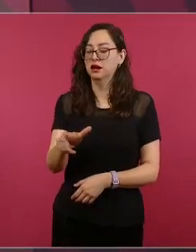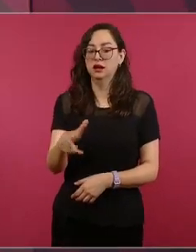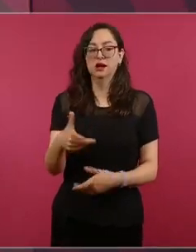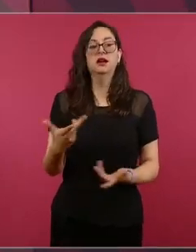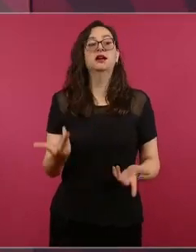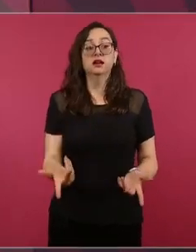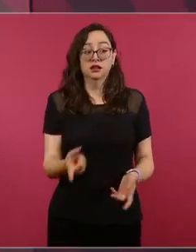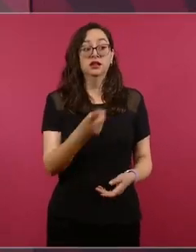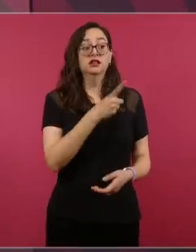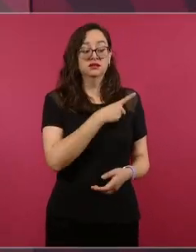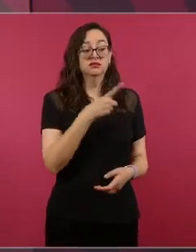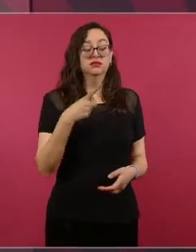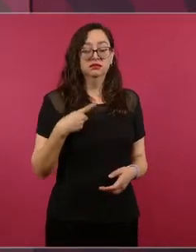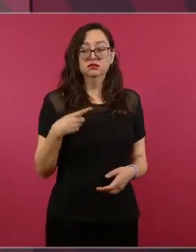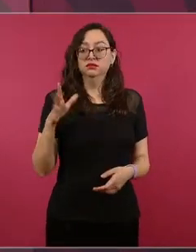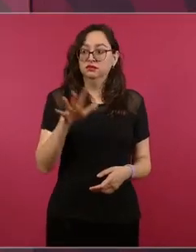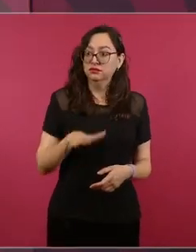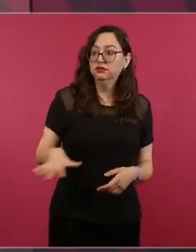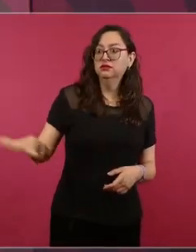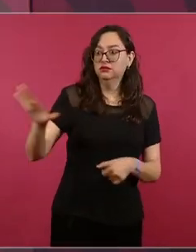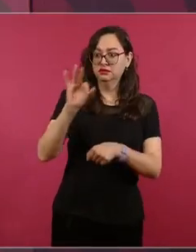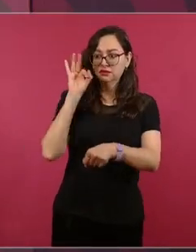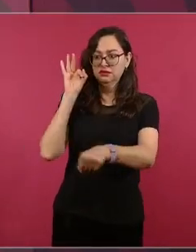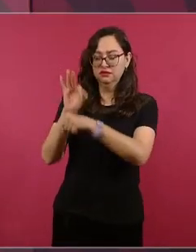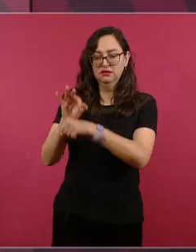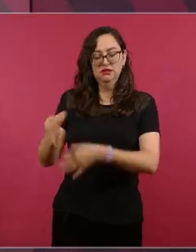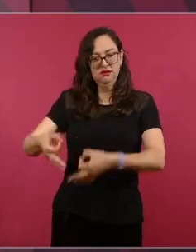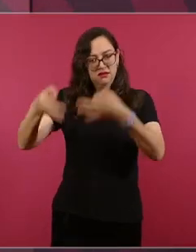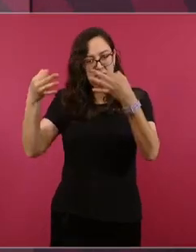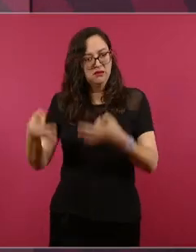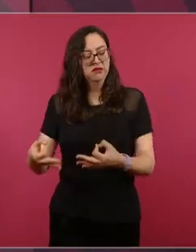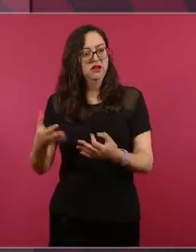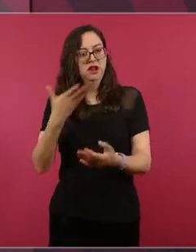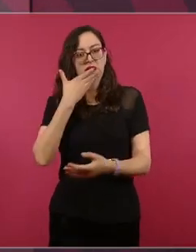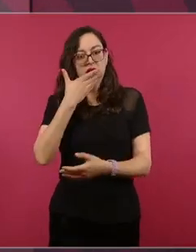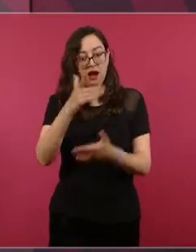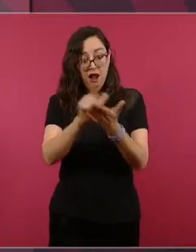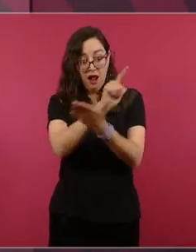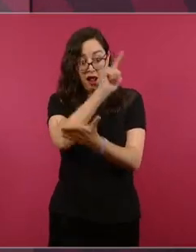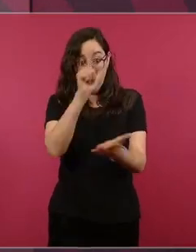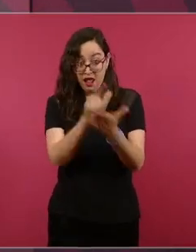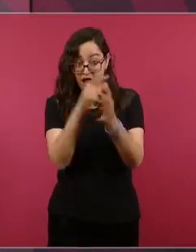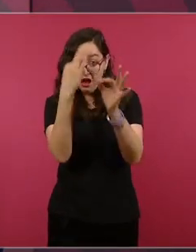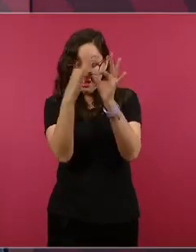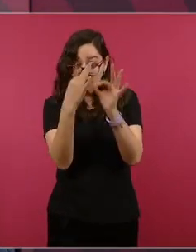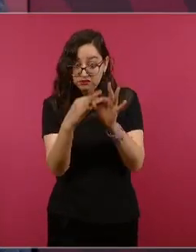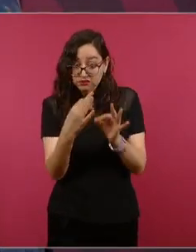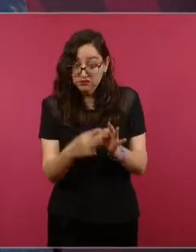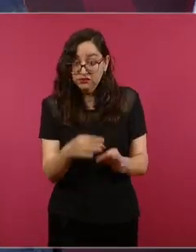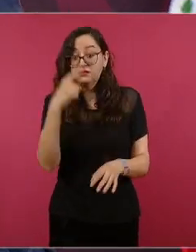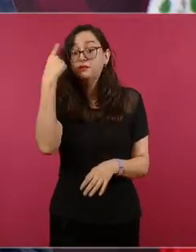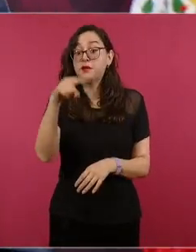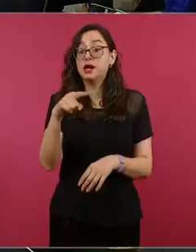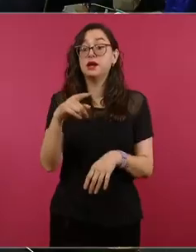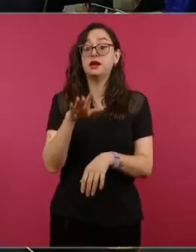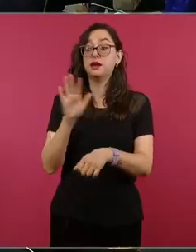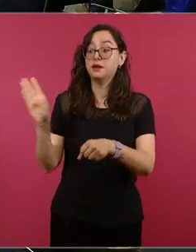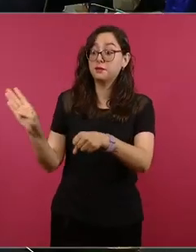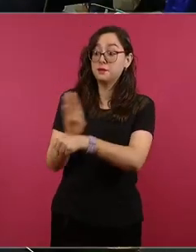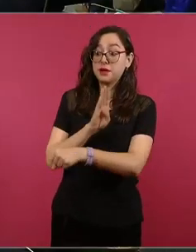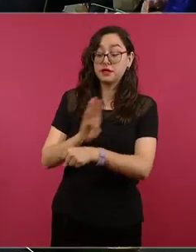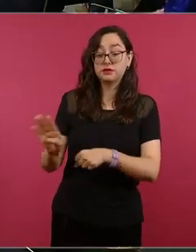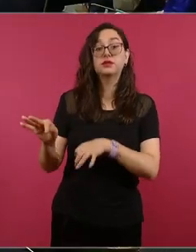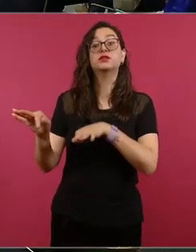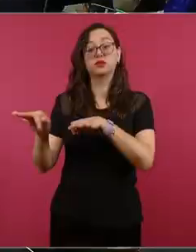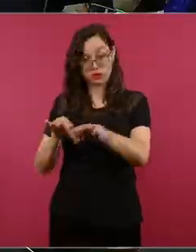funcionen de manera legal, transparente, en beneficio de